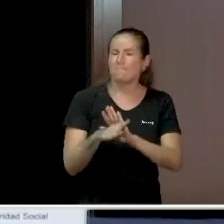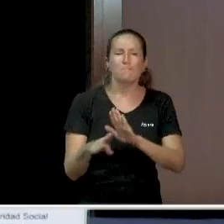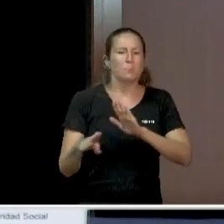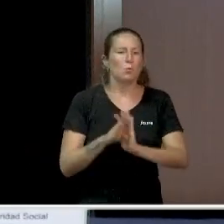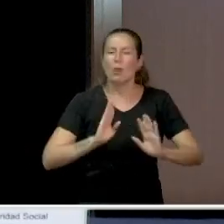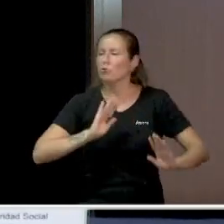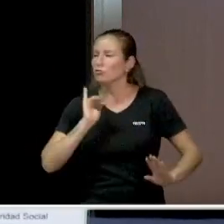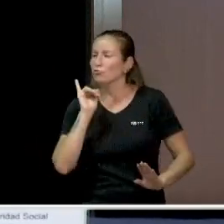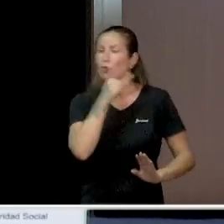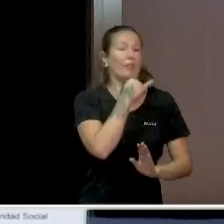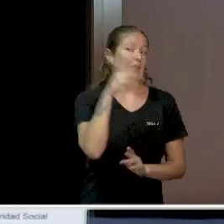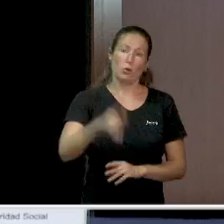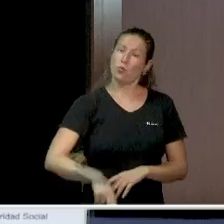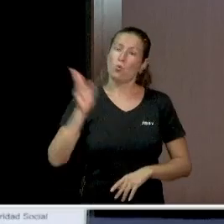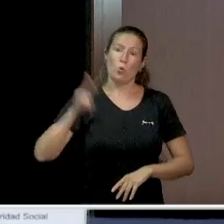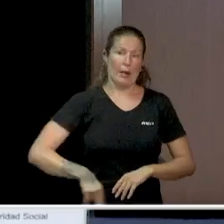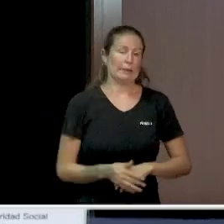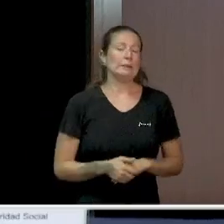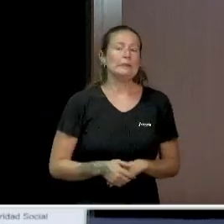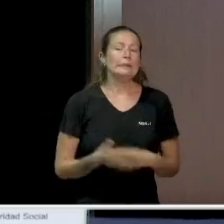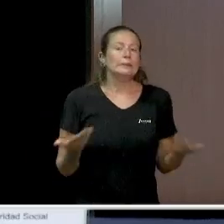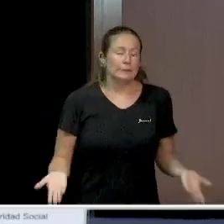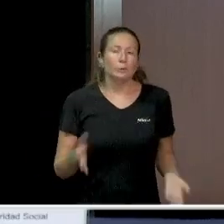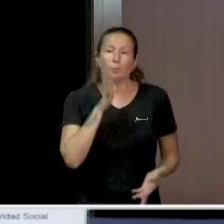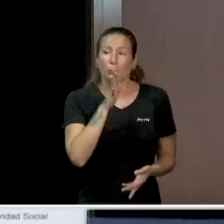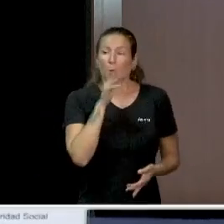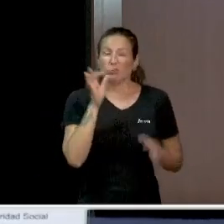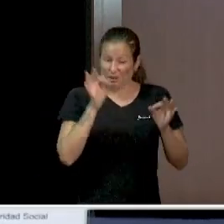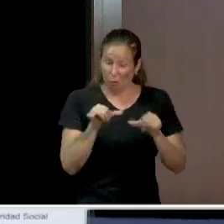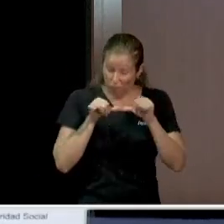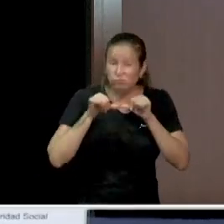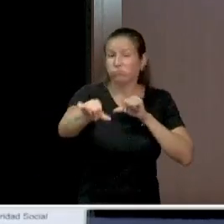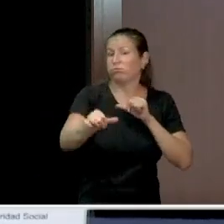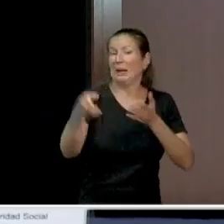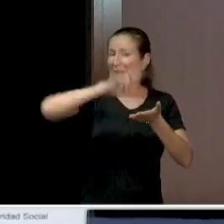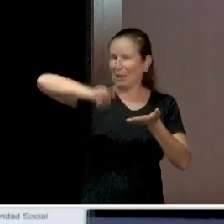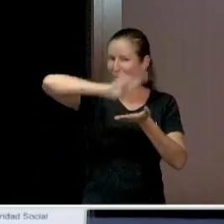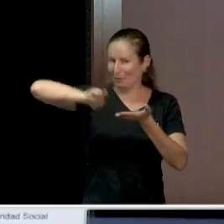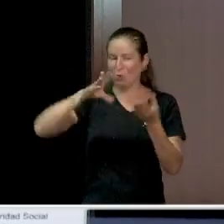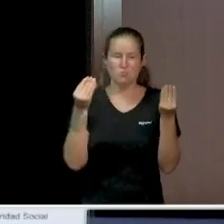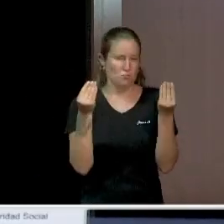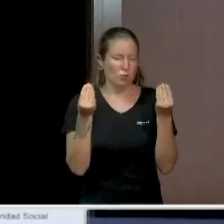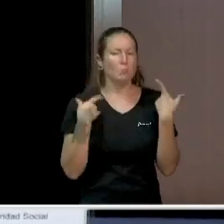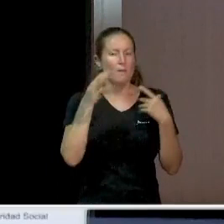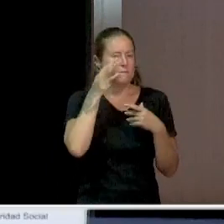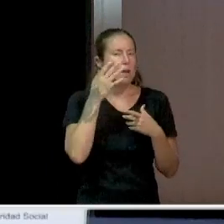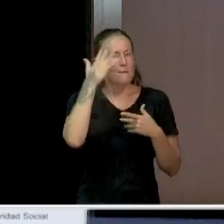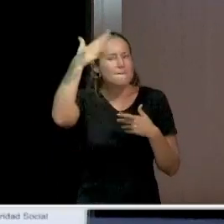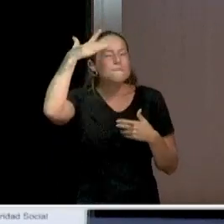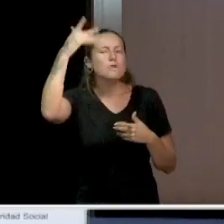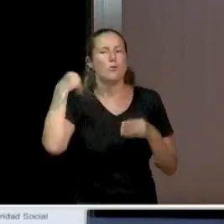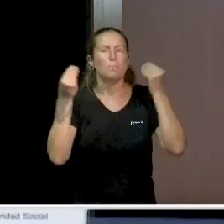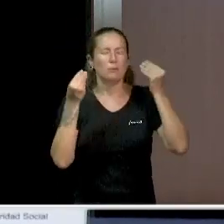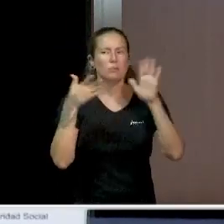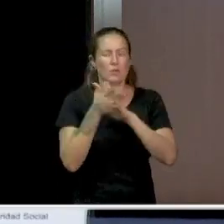el suficiente hincapié sobre la cuestión. Porque, como tendré ocasión de repetirles, es una idea que para mí es recurrente, esta cuestión